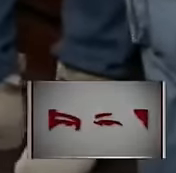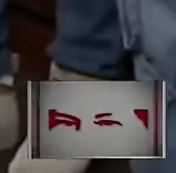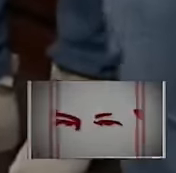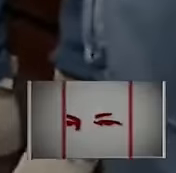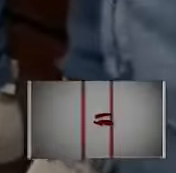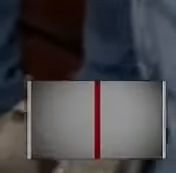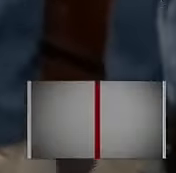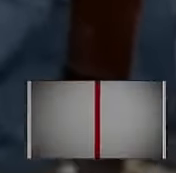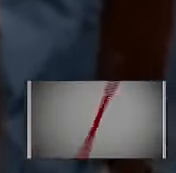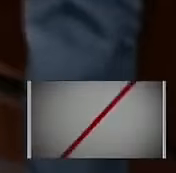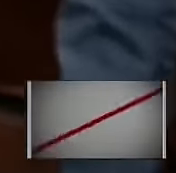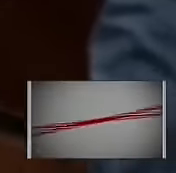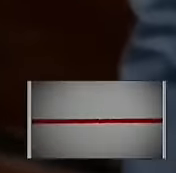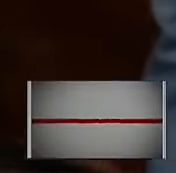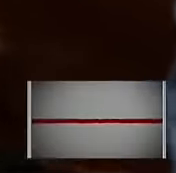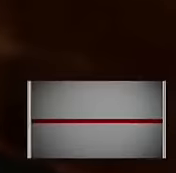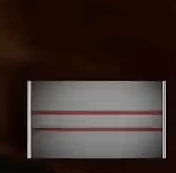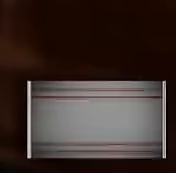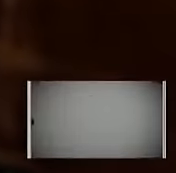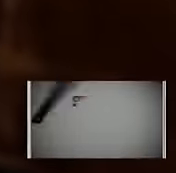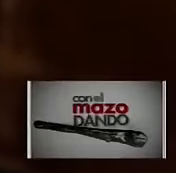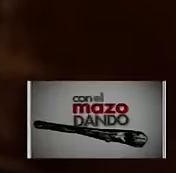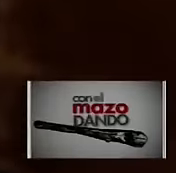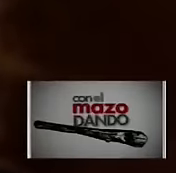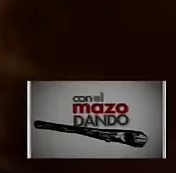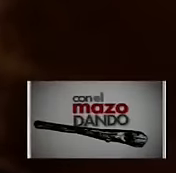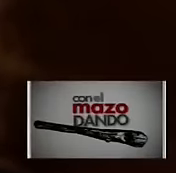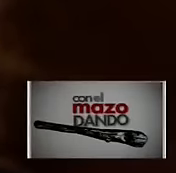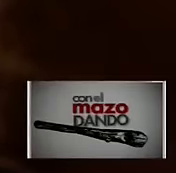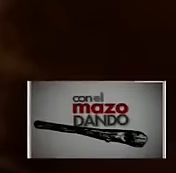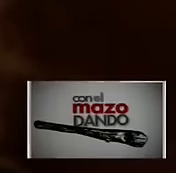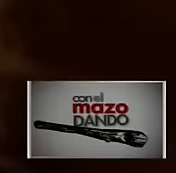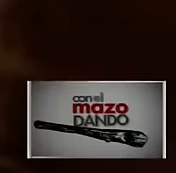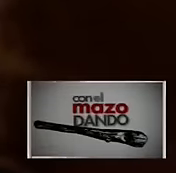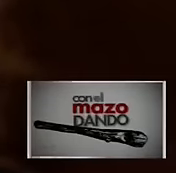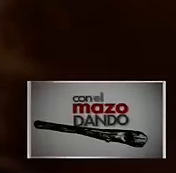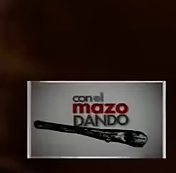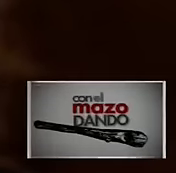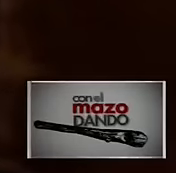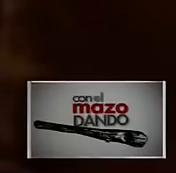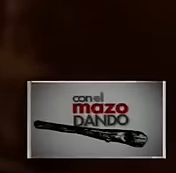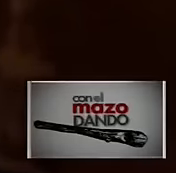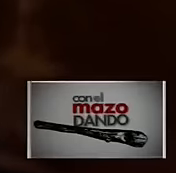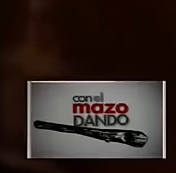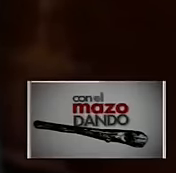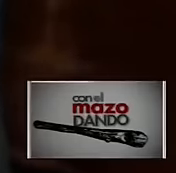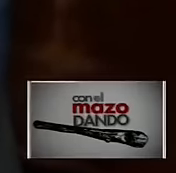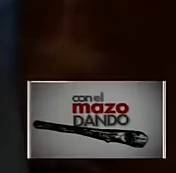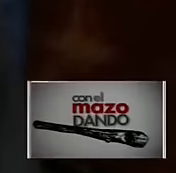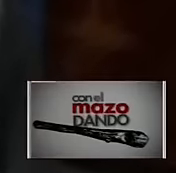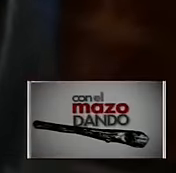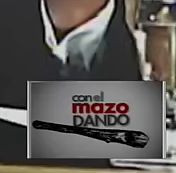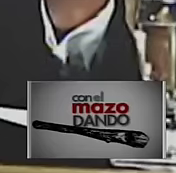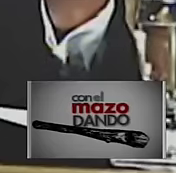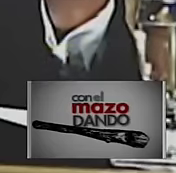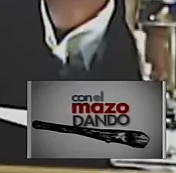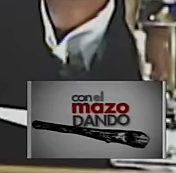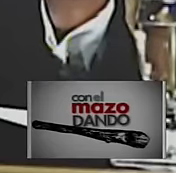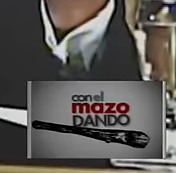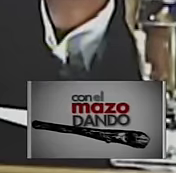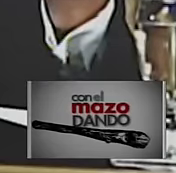Mazo Dando. Cumpleaños estos días, Gabriela. Bienvenida. ¿Quién más falta?